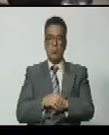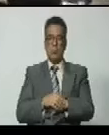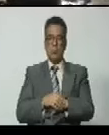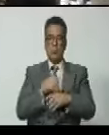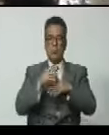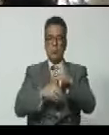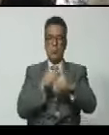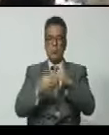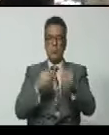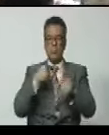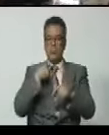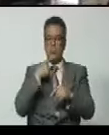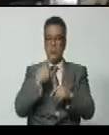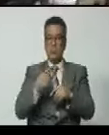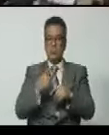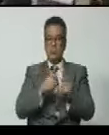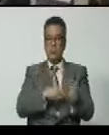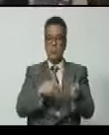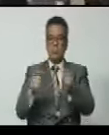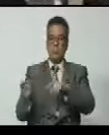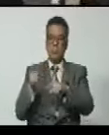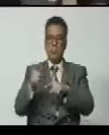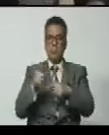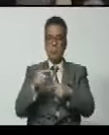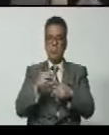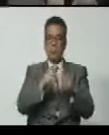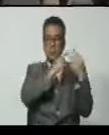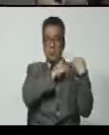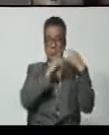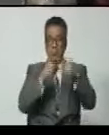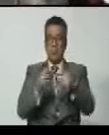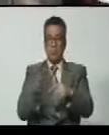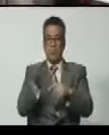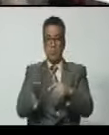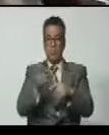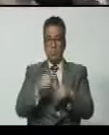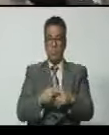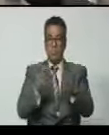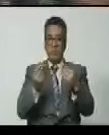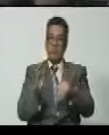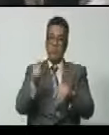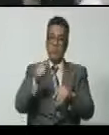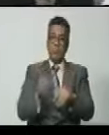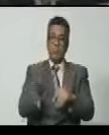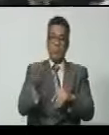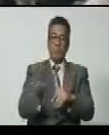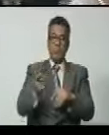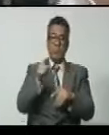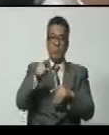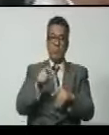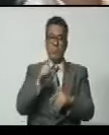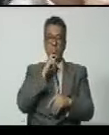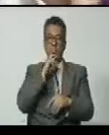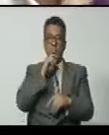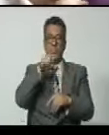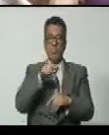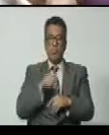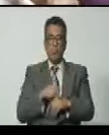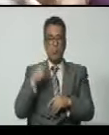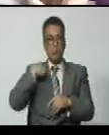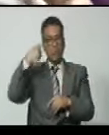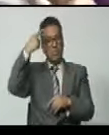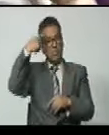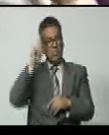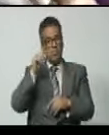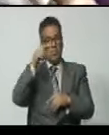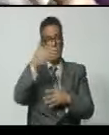colocar, digamos, un traslado de un cargo muy importante a otro, mucho más importante y mucho más complicado, a quizás uno de